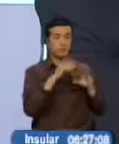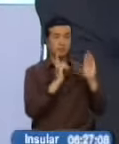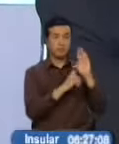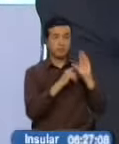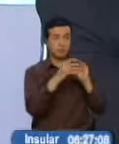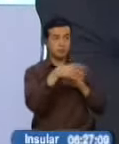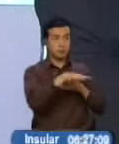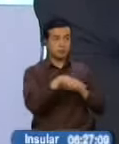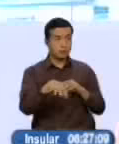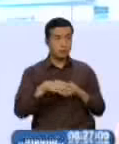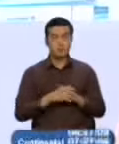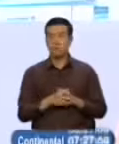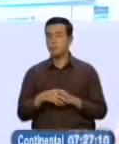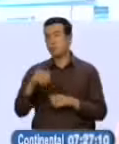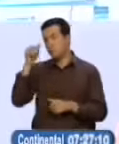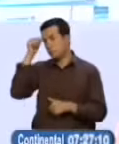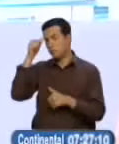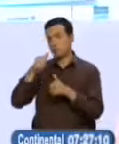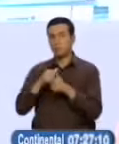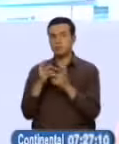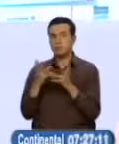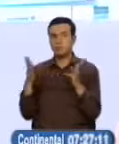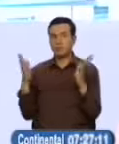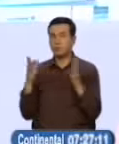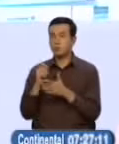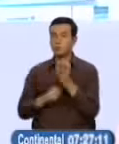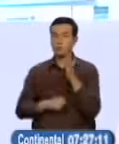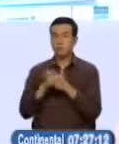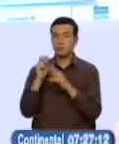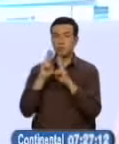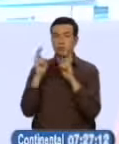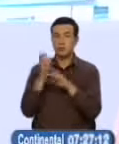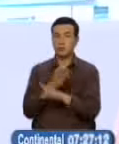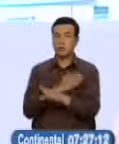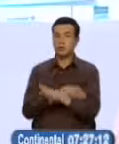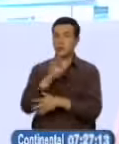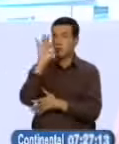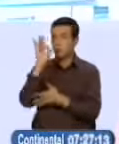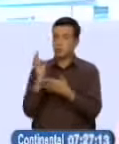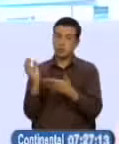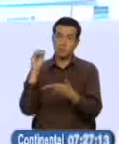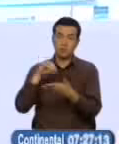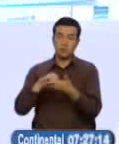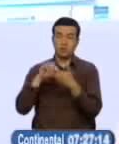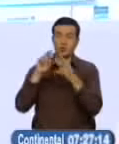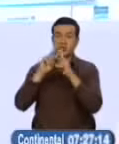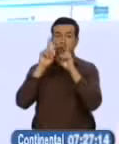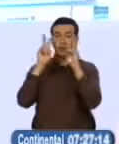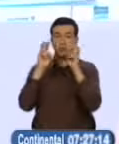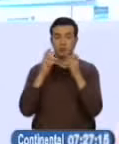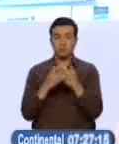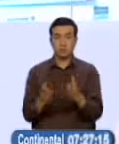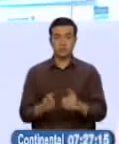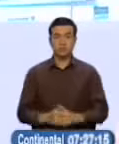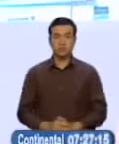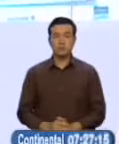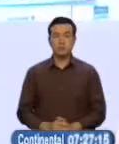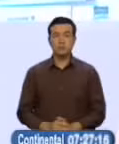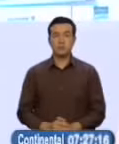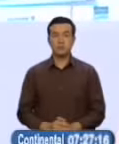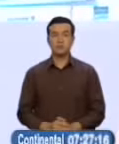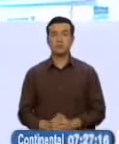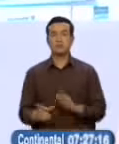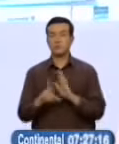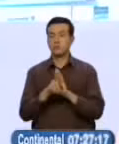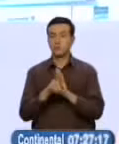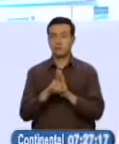está hablando? Bueno, recordemos que no están autorizadas el tema de las preasignaciones para temas que los marca en la